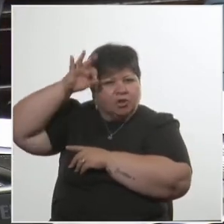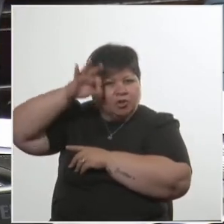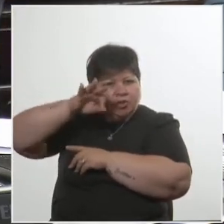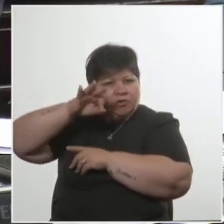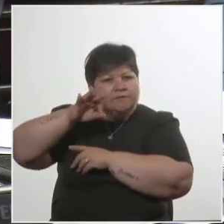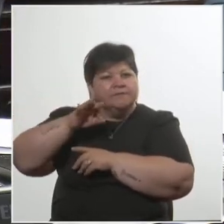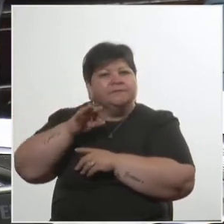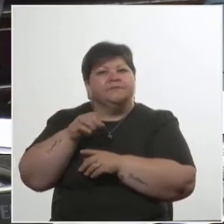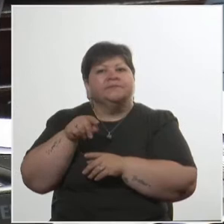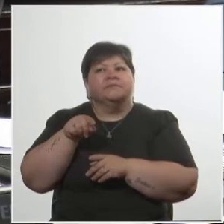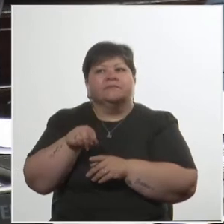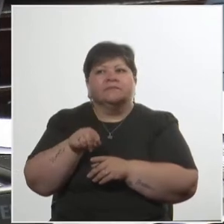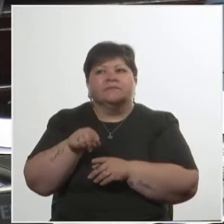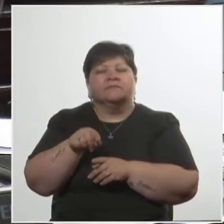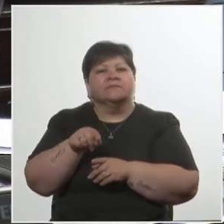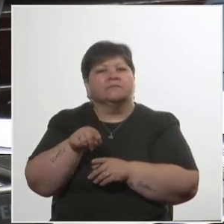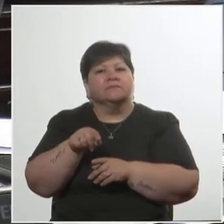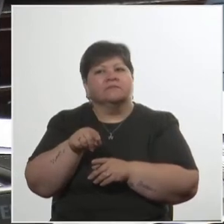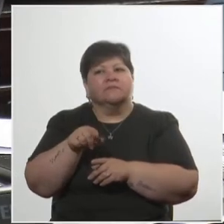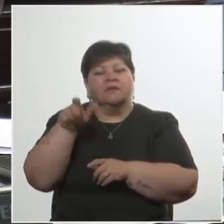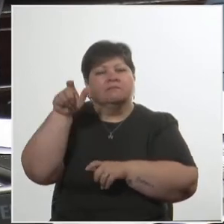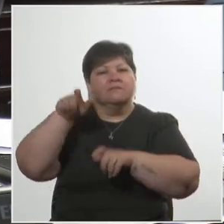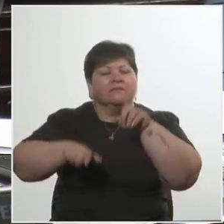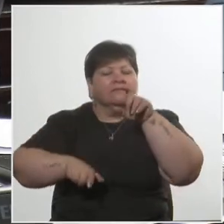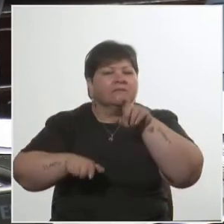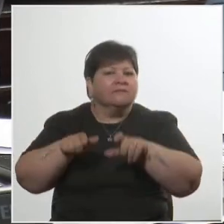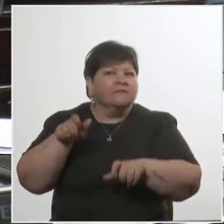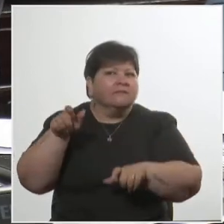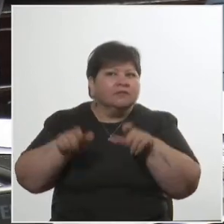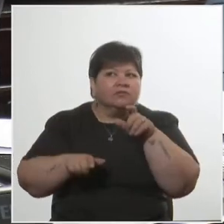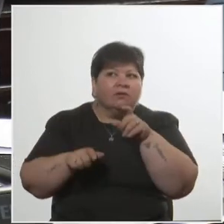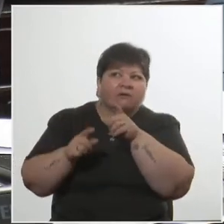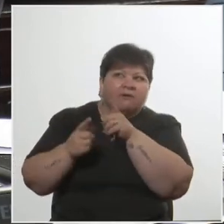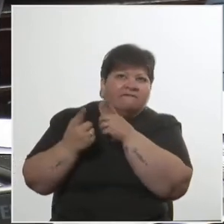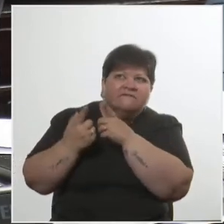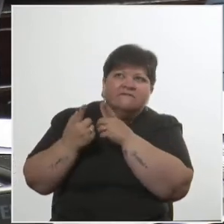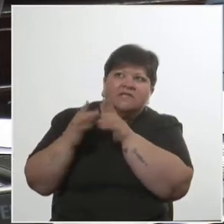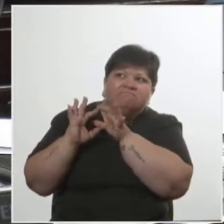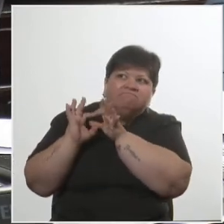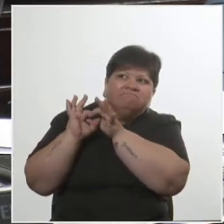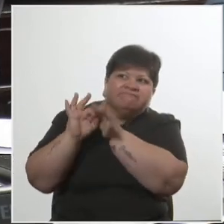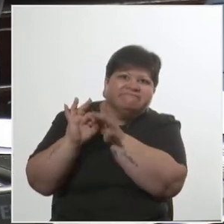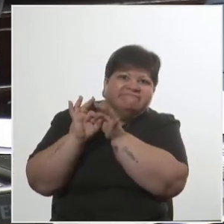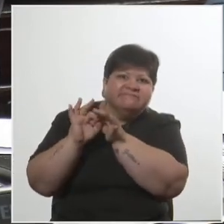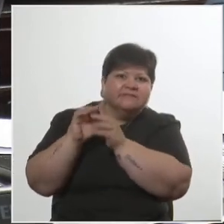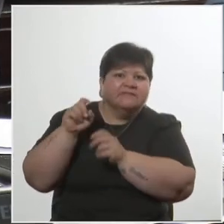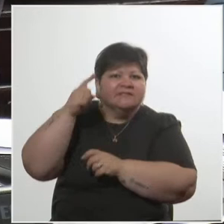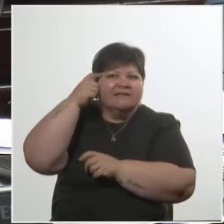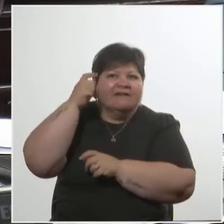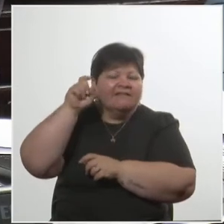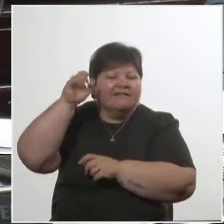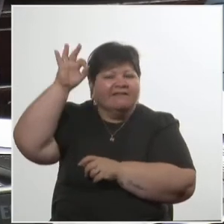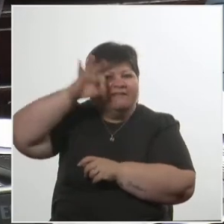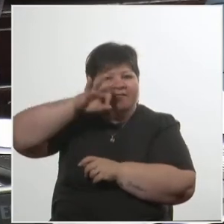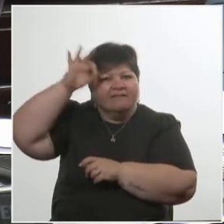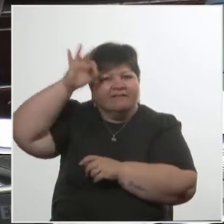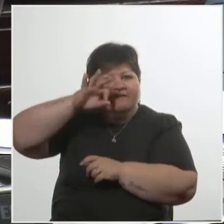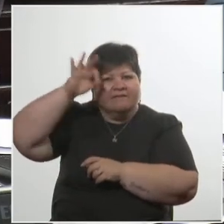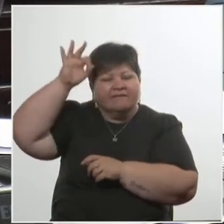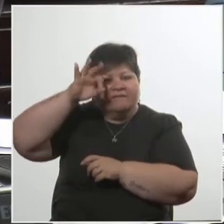que había ganado adeptos en el Uruguay y en y en general en hispanoamérica